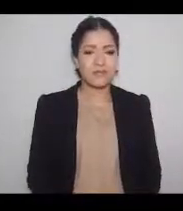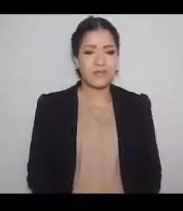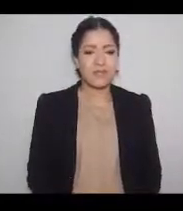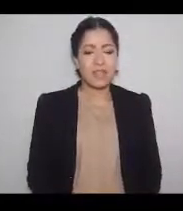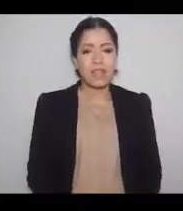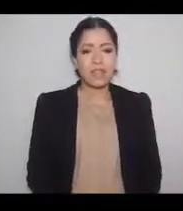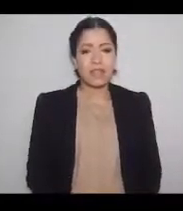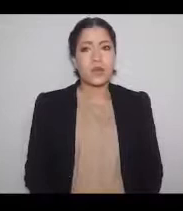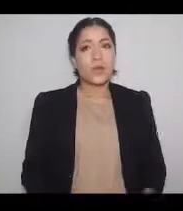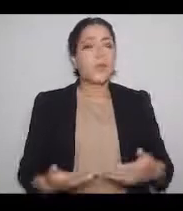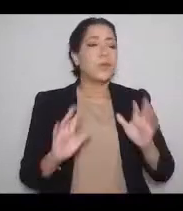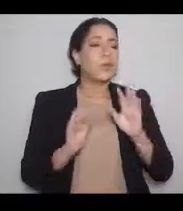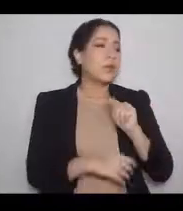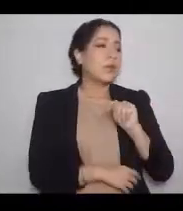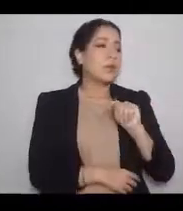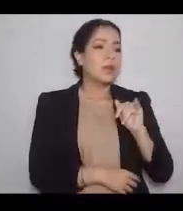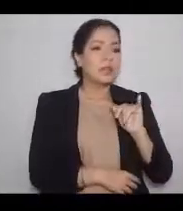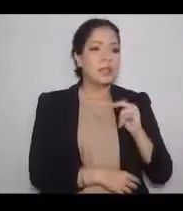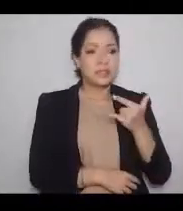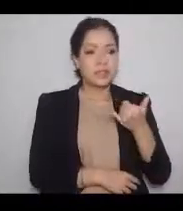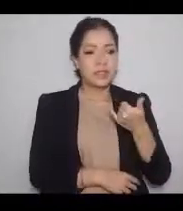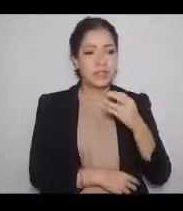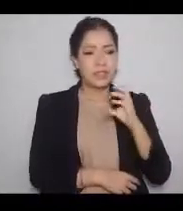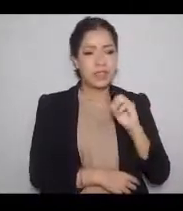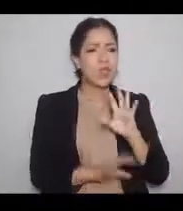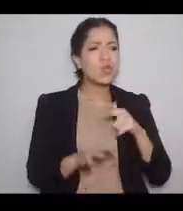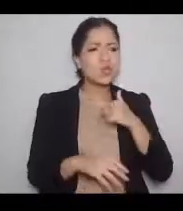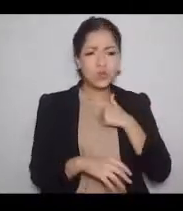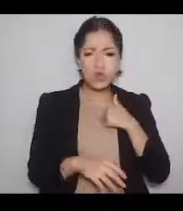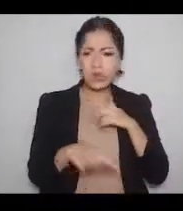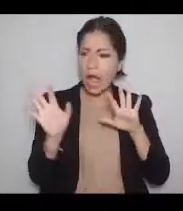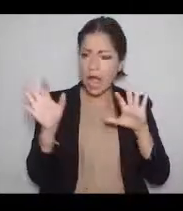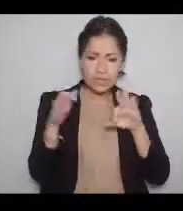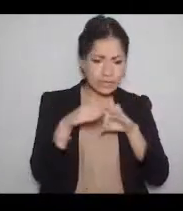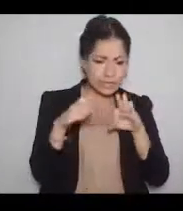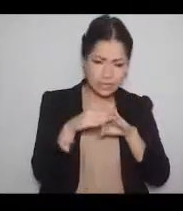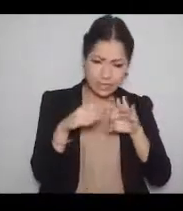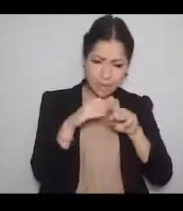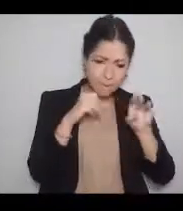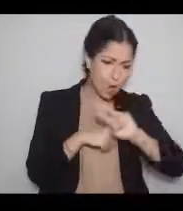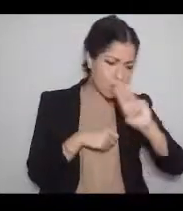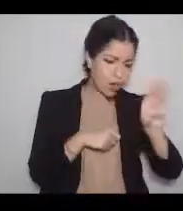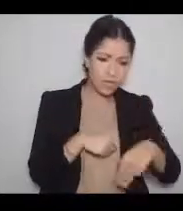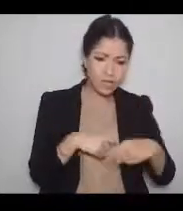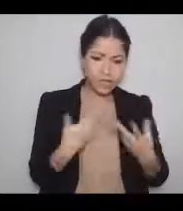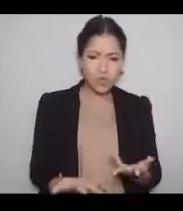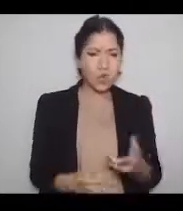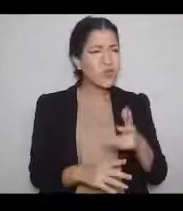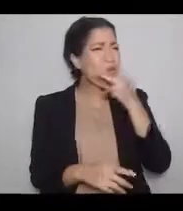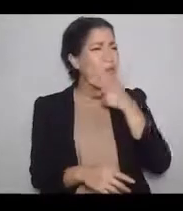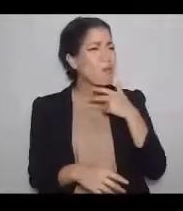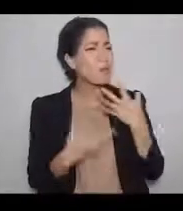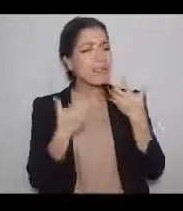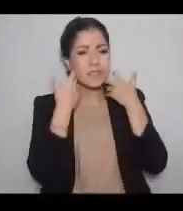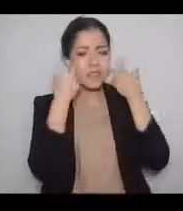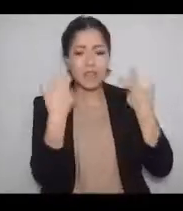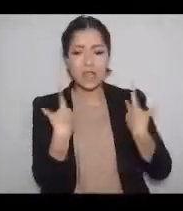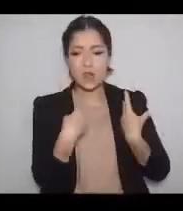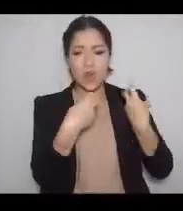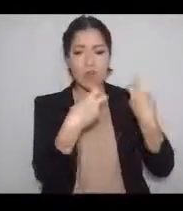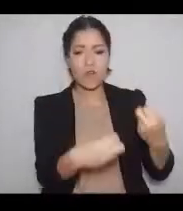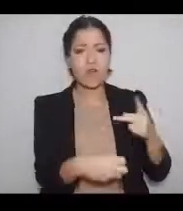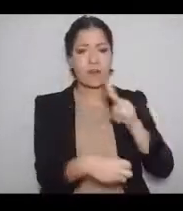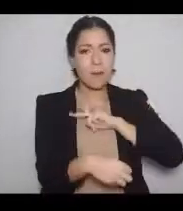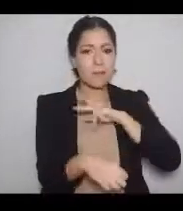Soy Nico Bray. Estoy a punto de morir. Un cabrón me quiere robar las tablas de